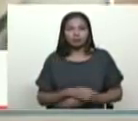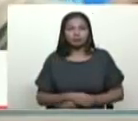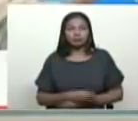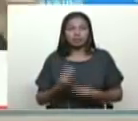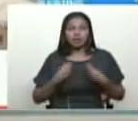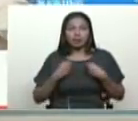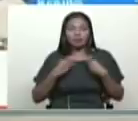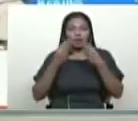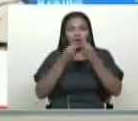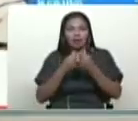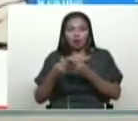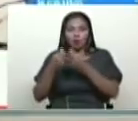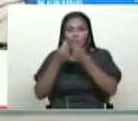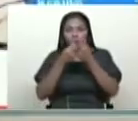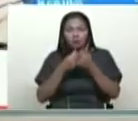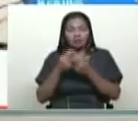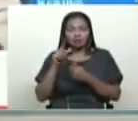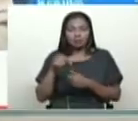vida económica.